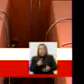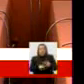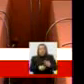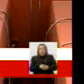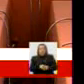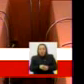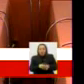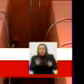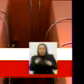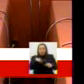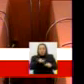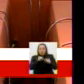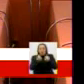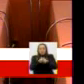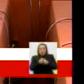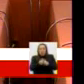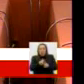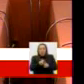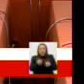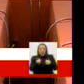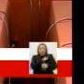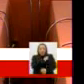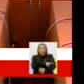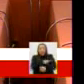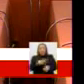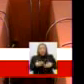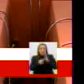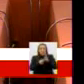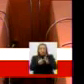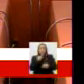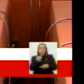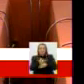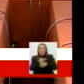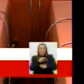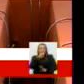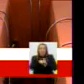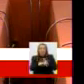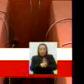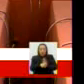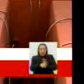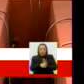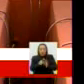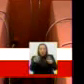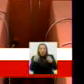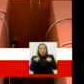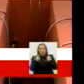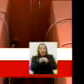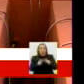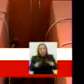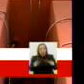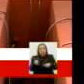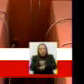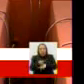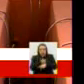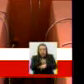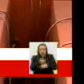al ser miembros de un grupo parlamentario tengan la fuerza de poder presentar de mejor manera los proyectos de ley, tengan una oficina con un staff de